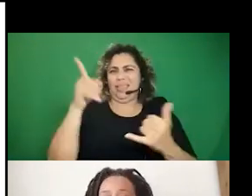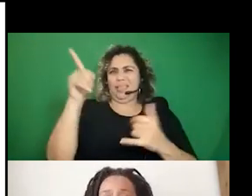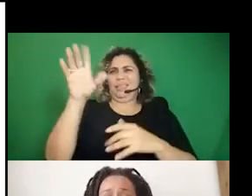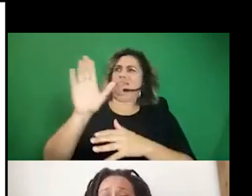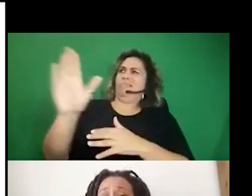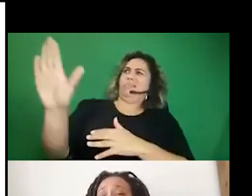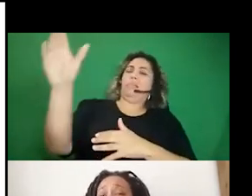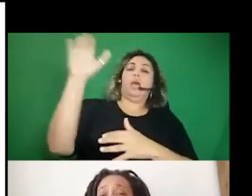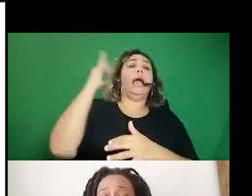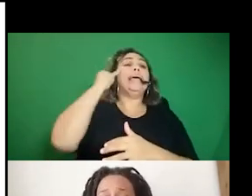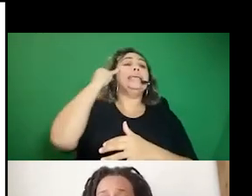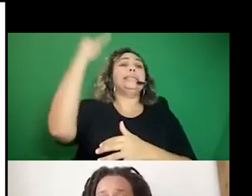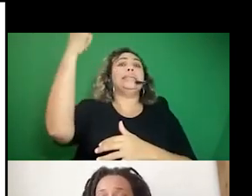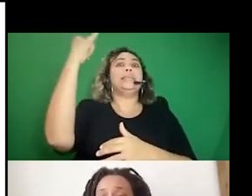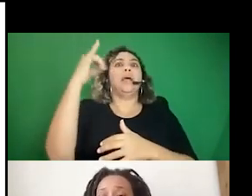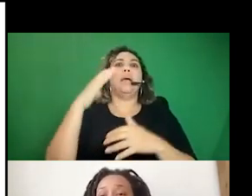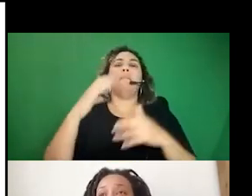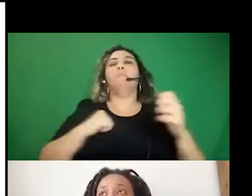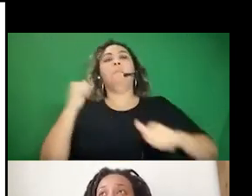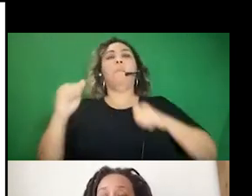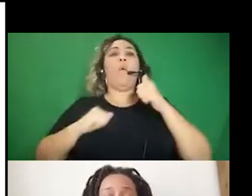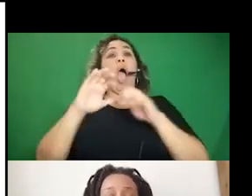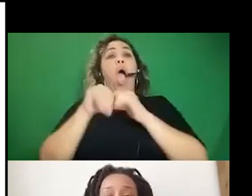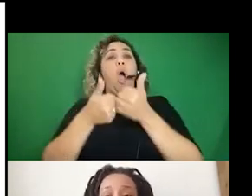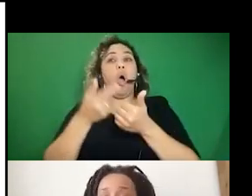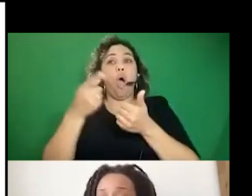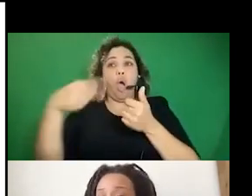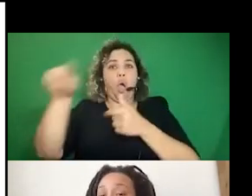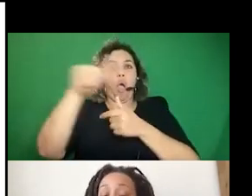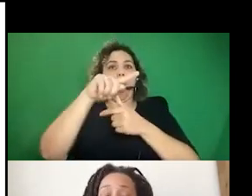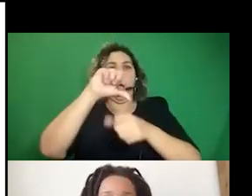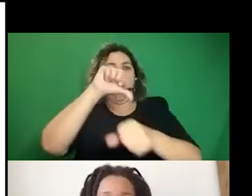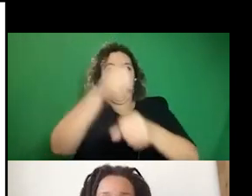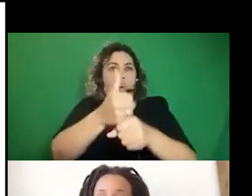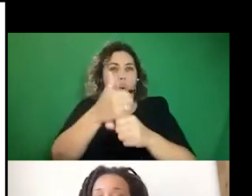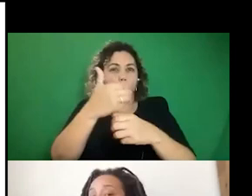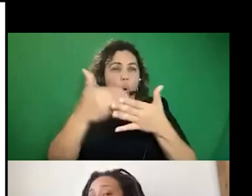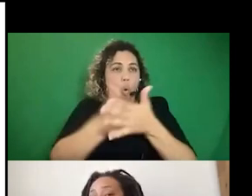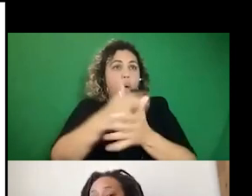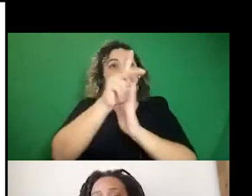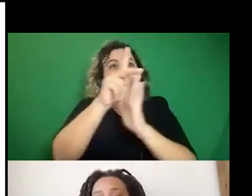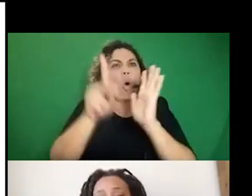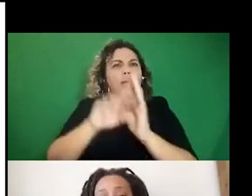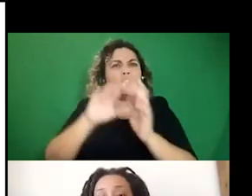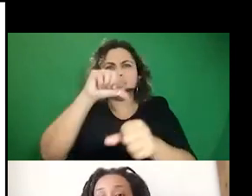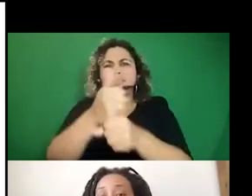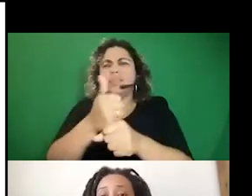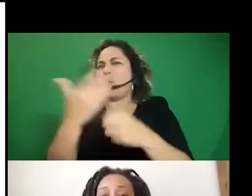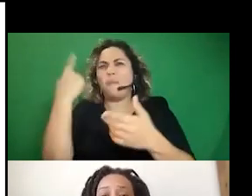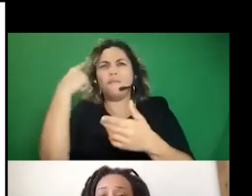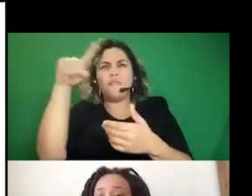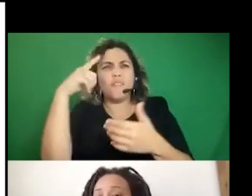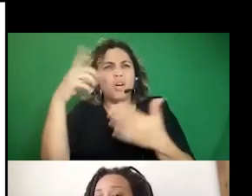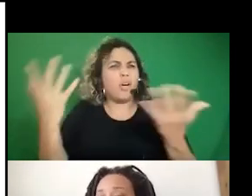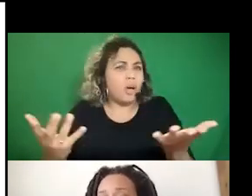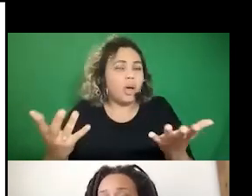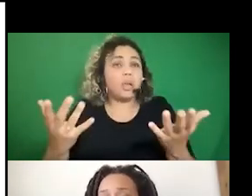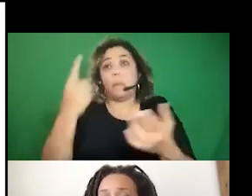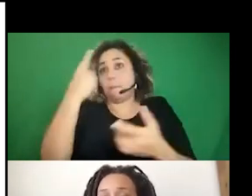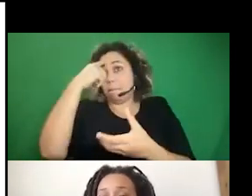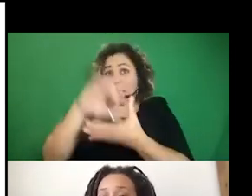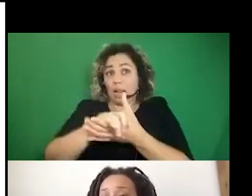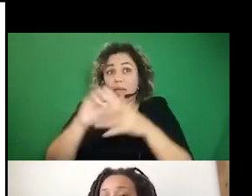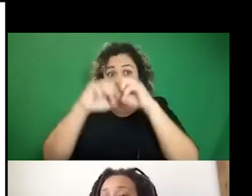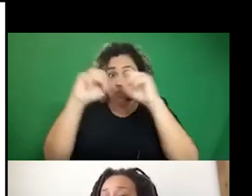estas son ideas que motivan cómo se hacen estas plataformas cómo se crean qué